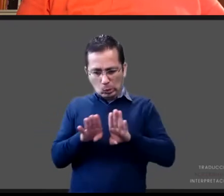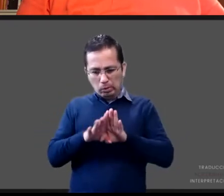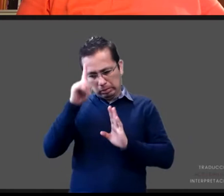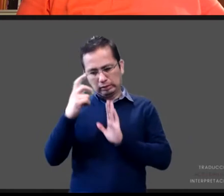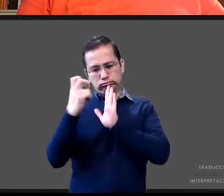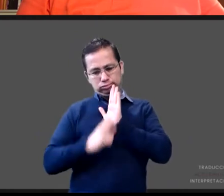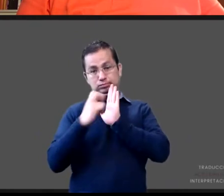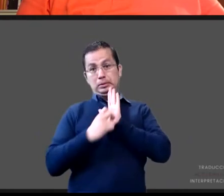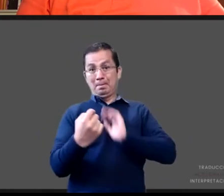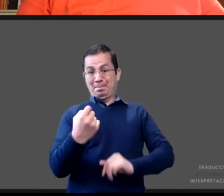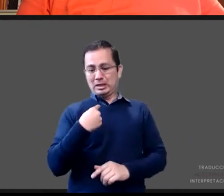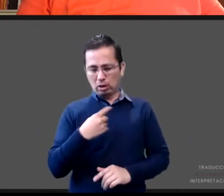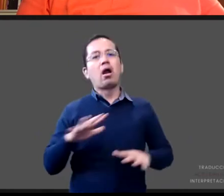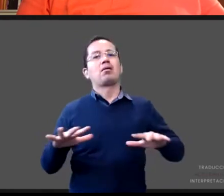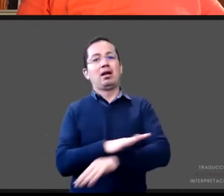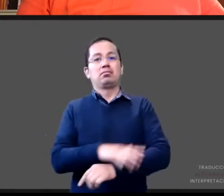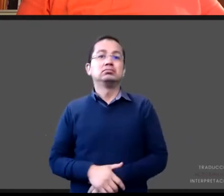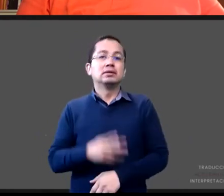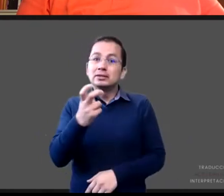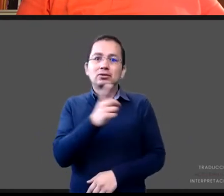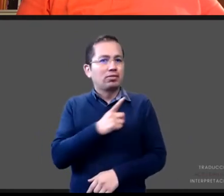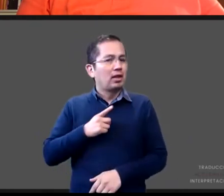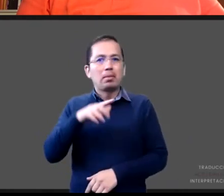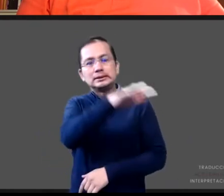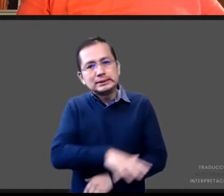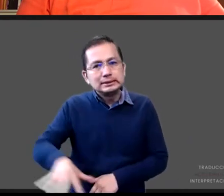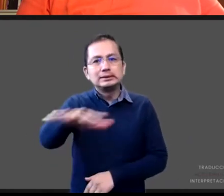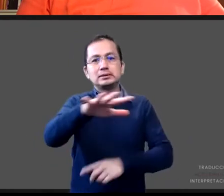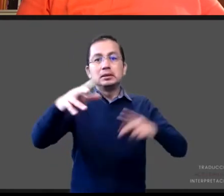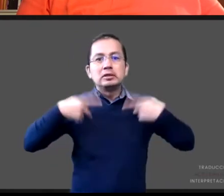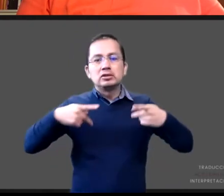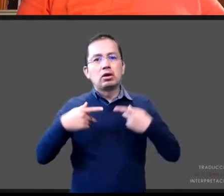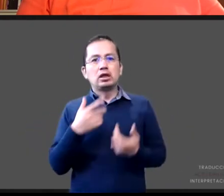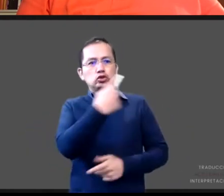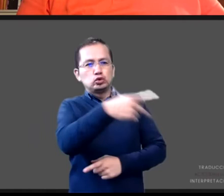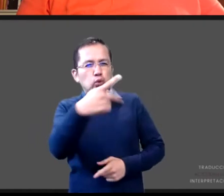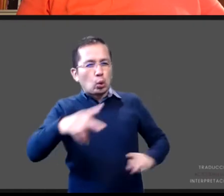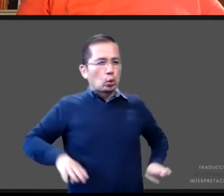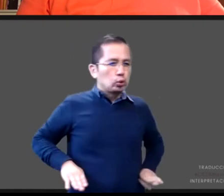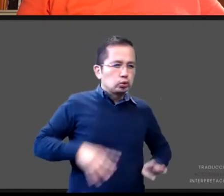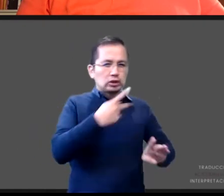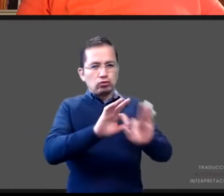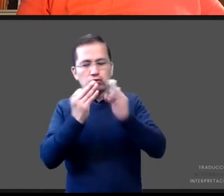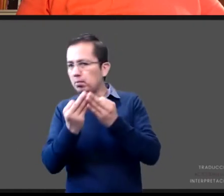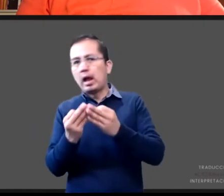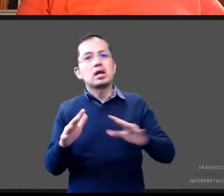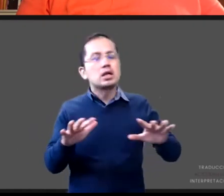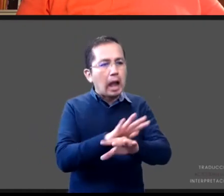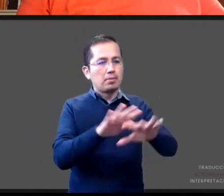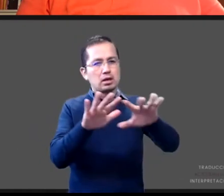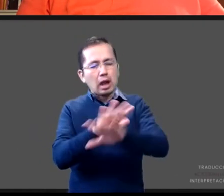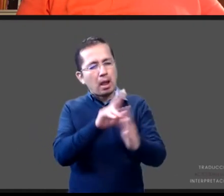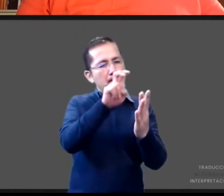¿no? De campaña para el cambio de conducta. En muchas redes sociales, no solamente no tienes que irte a la deep